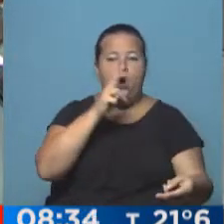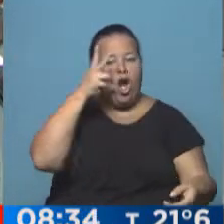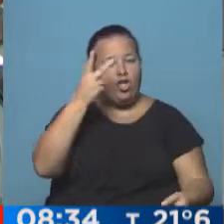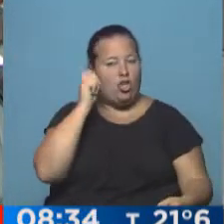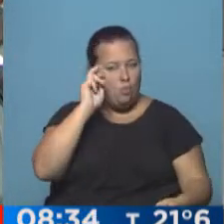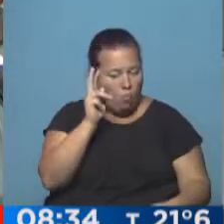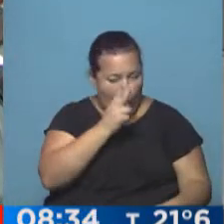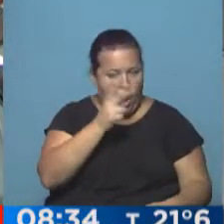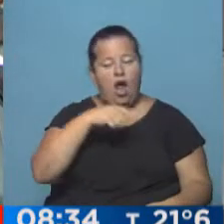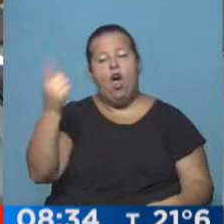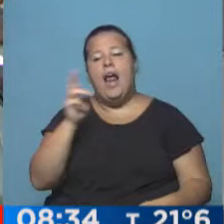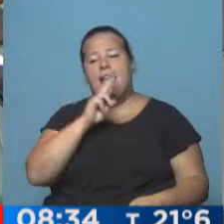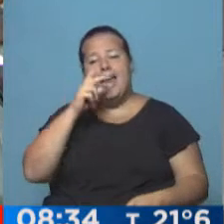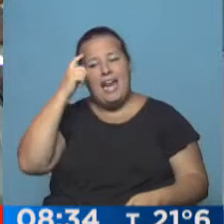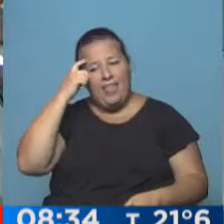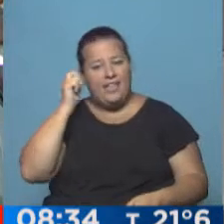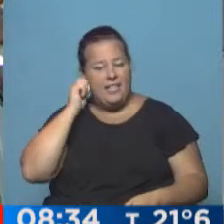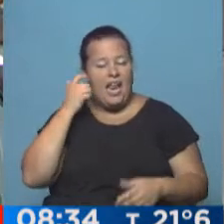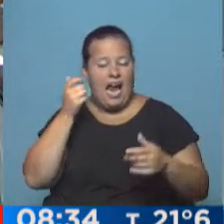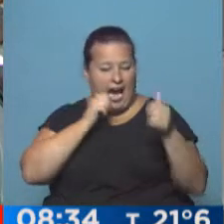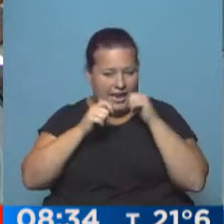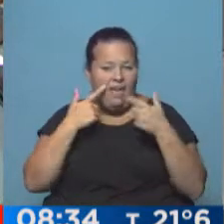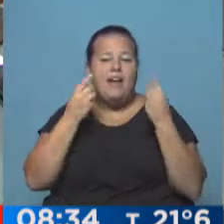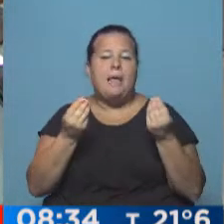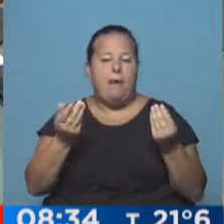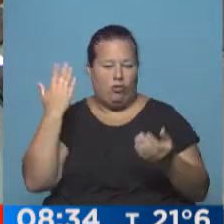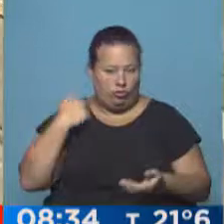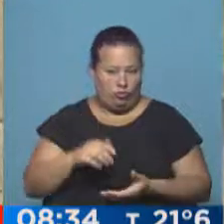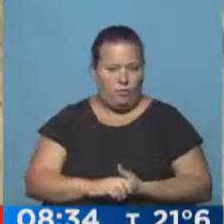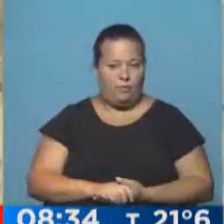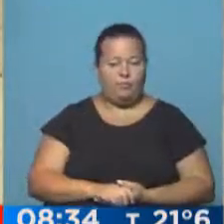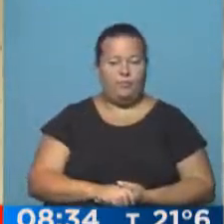82 años y a una nena que quedó herida. Vamos a repasar lo que sucedía.